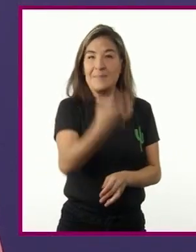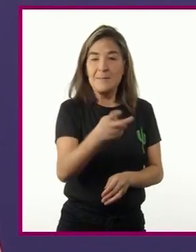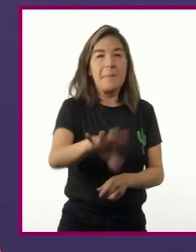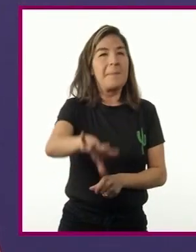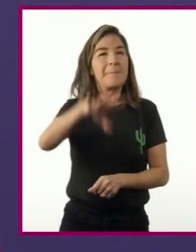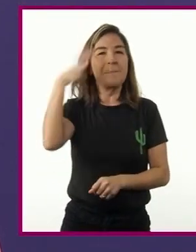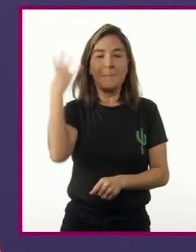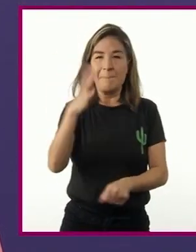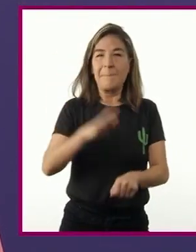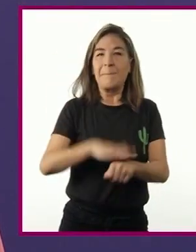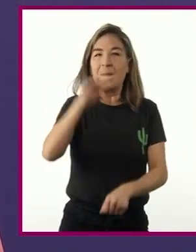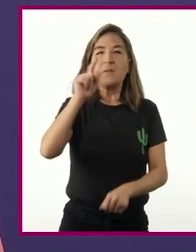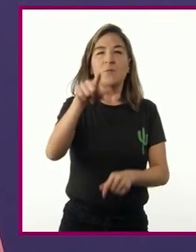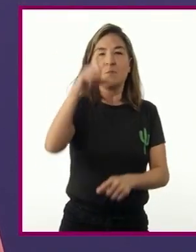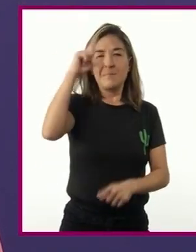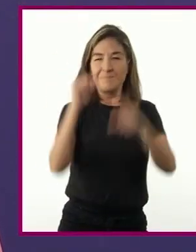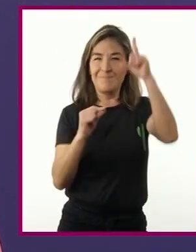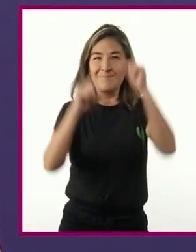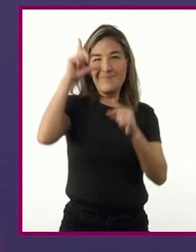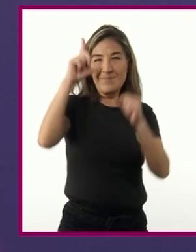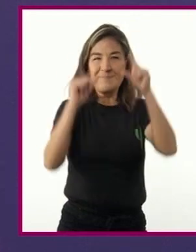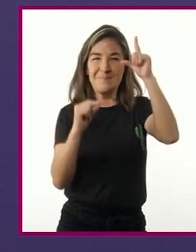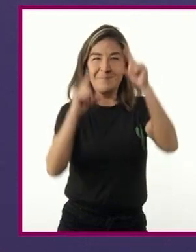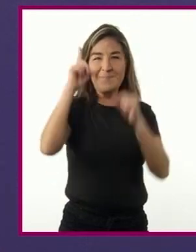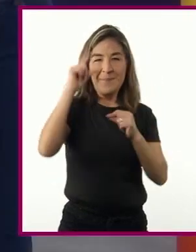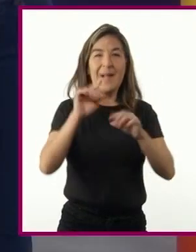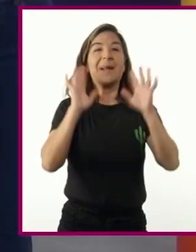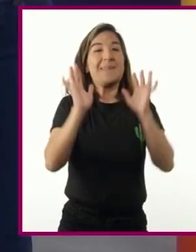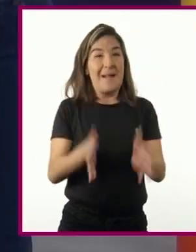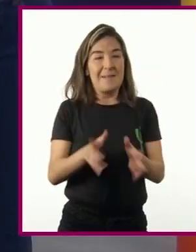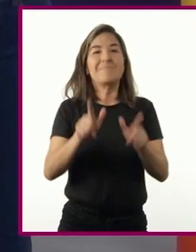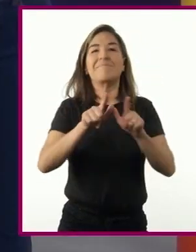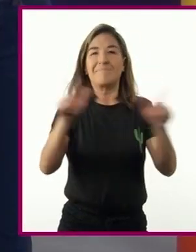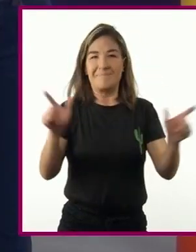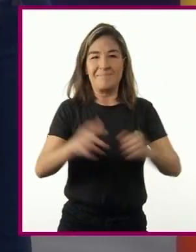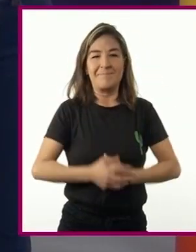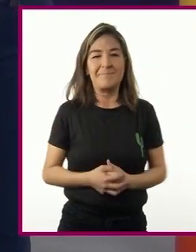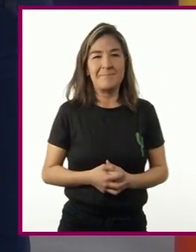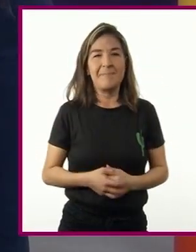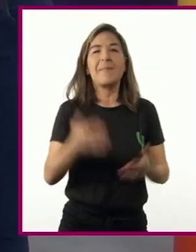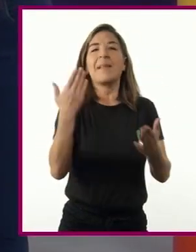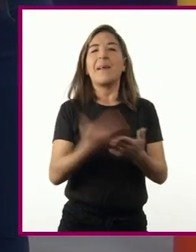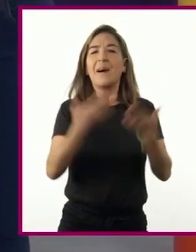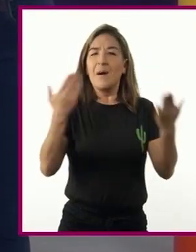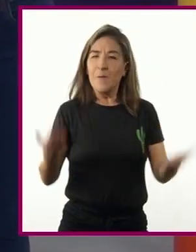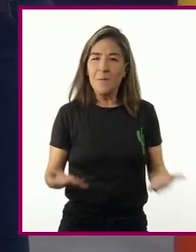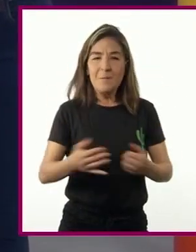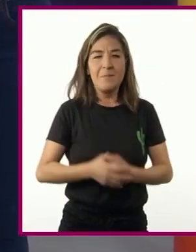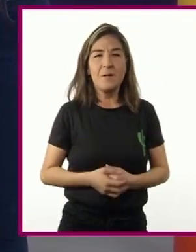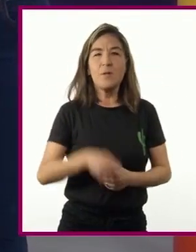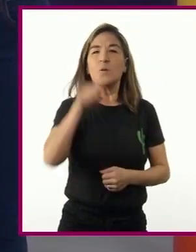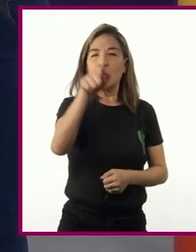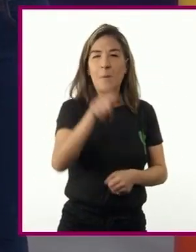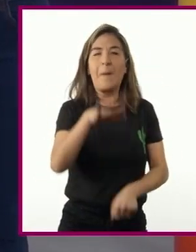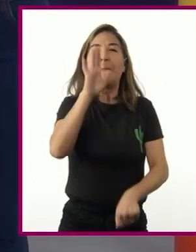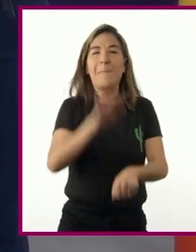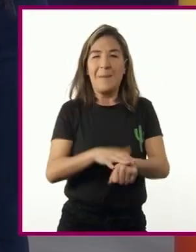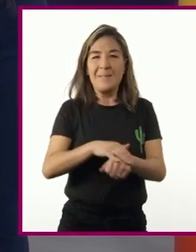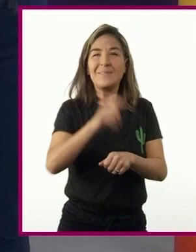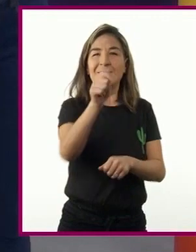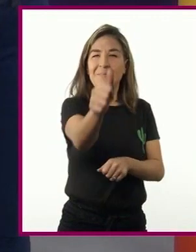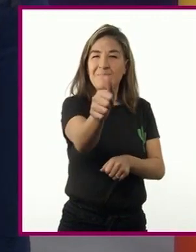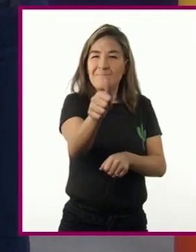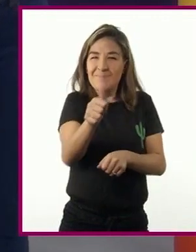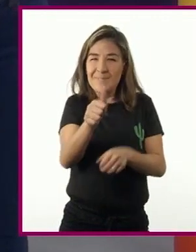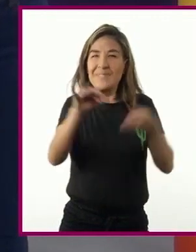de apertura y cierre de tus ojos. ¡Listo! Ahora, acerca un poco más tu dedo